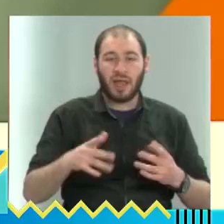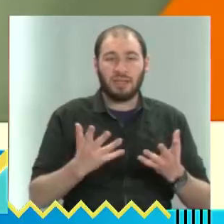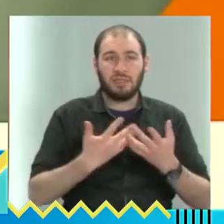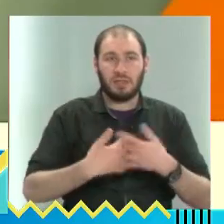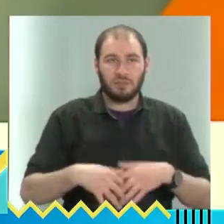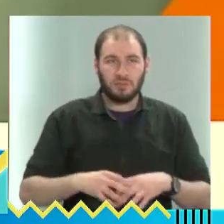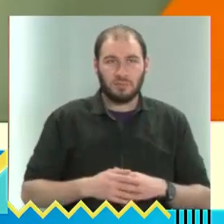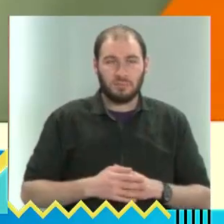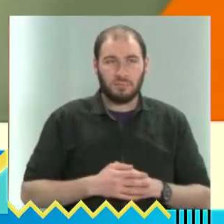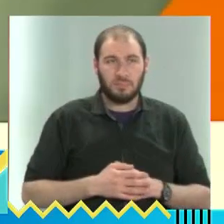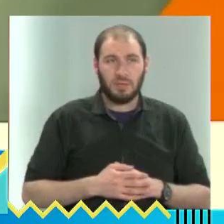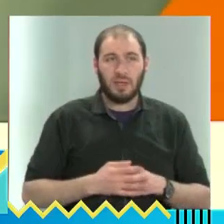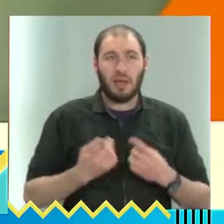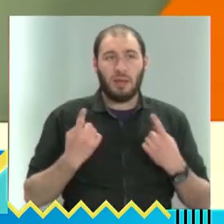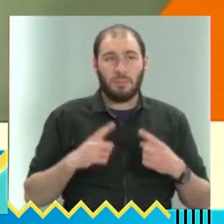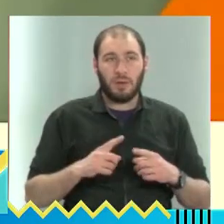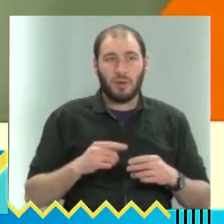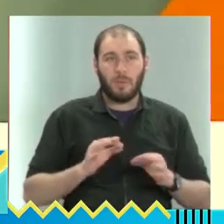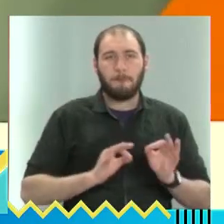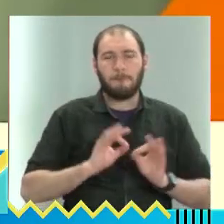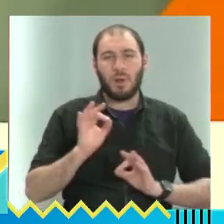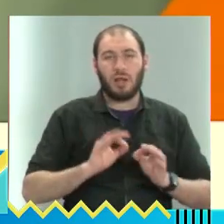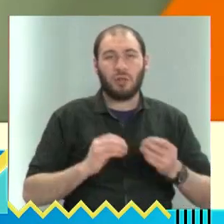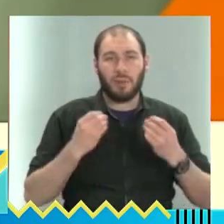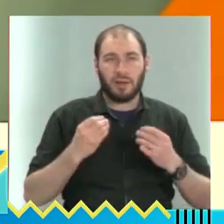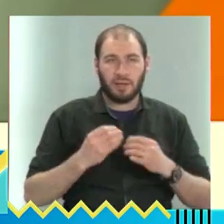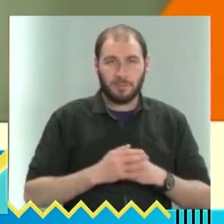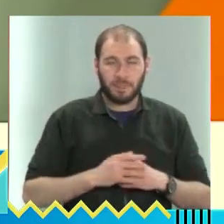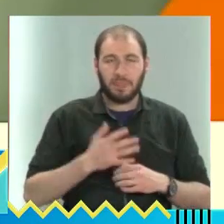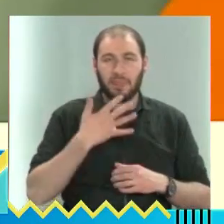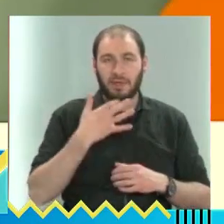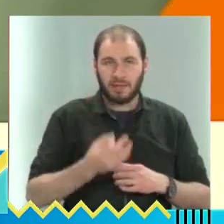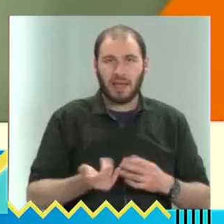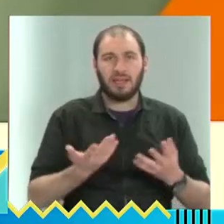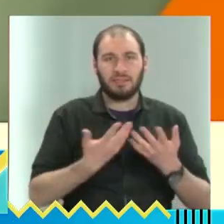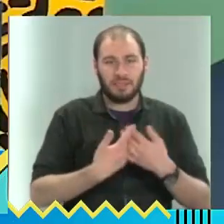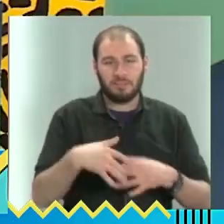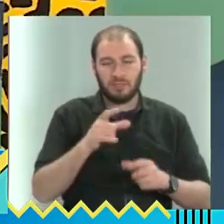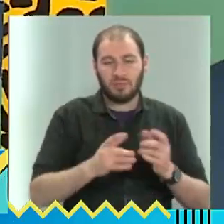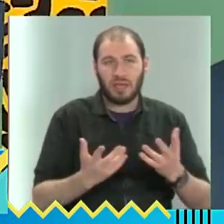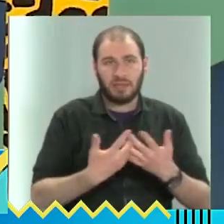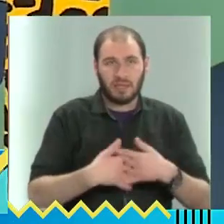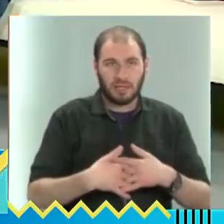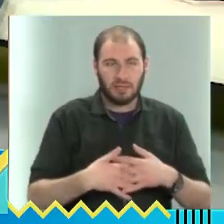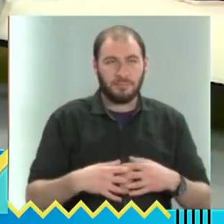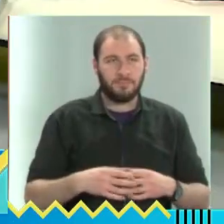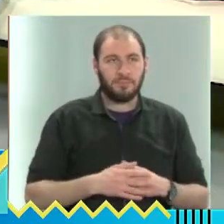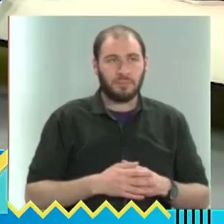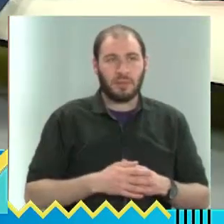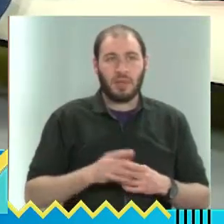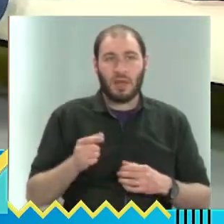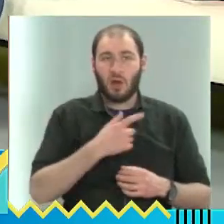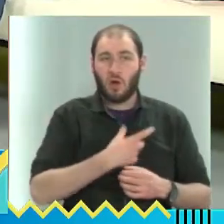integración. Lo que pasa es que tienen que estar proyectadas para que realmente integren a la gente. De todos modos, el